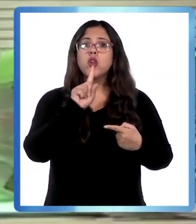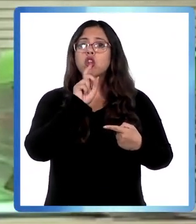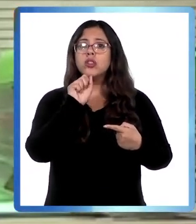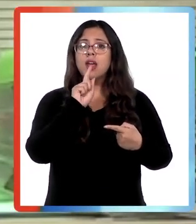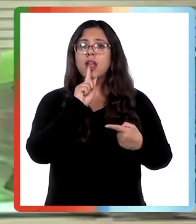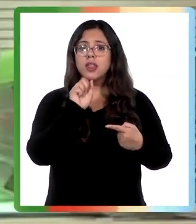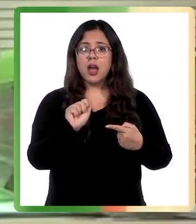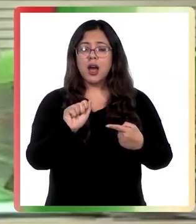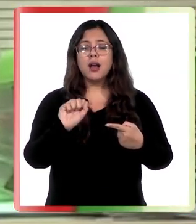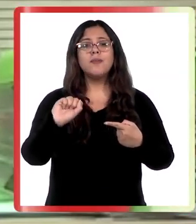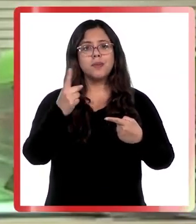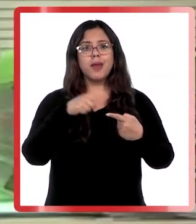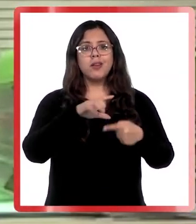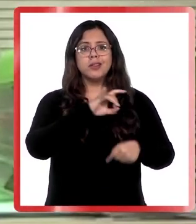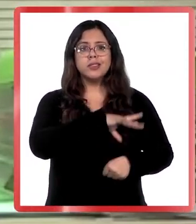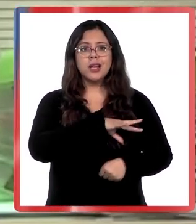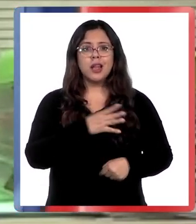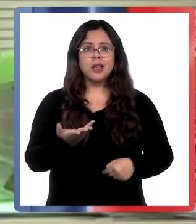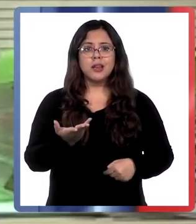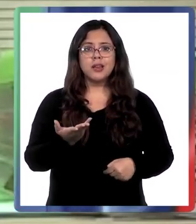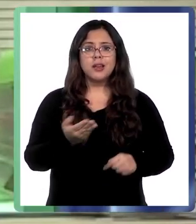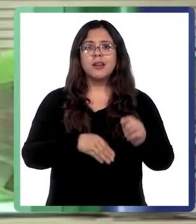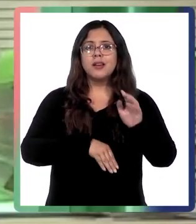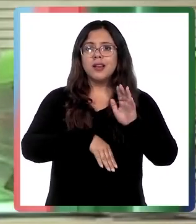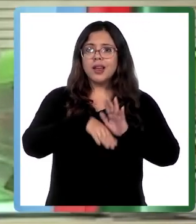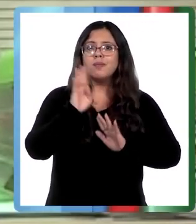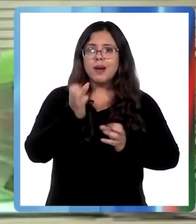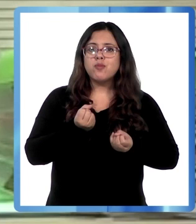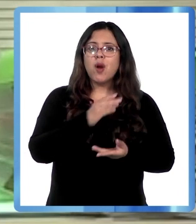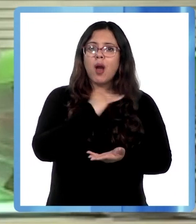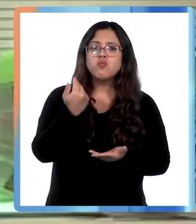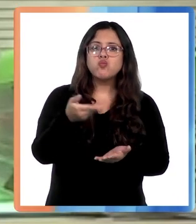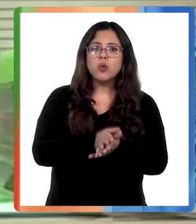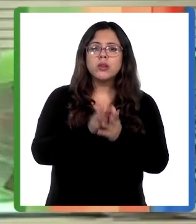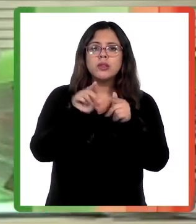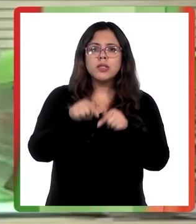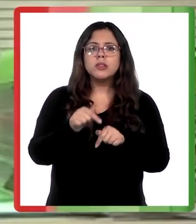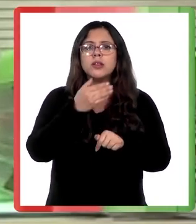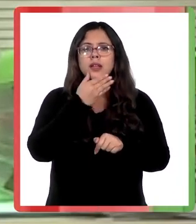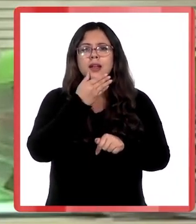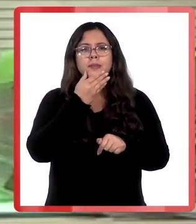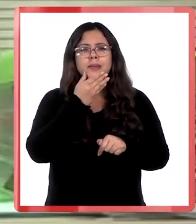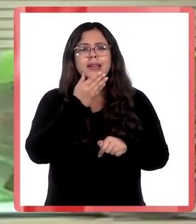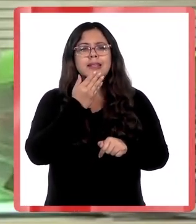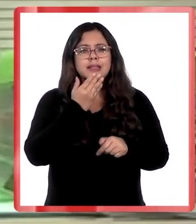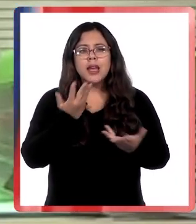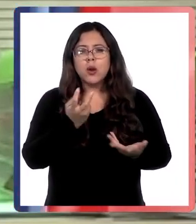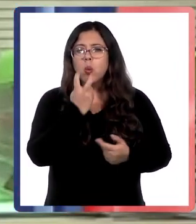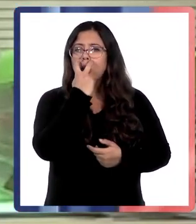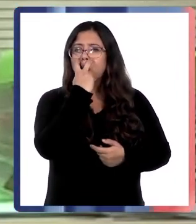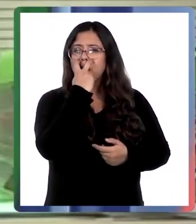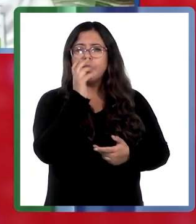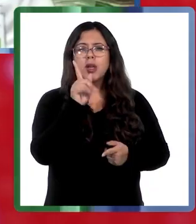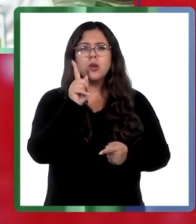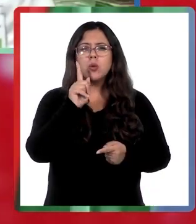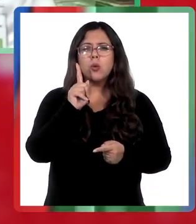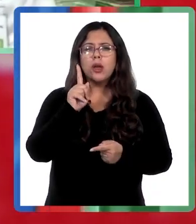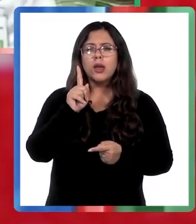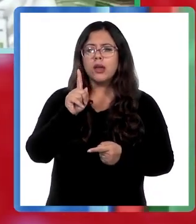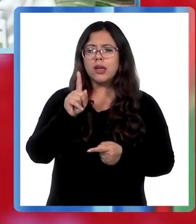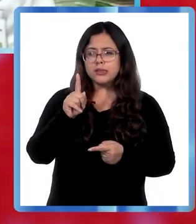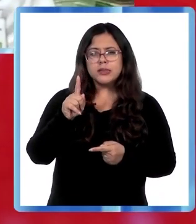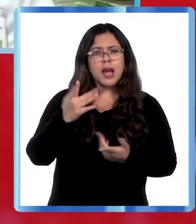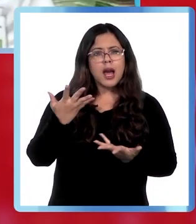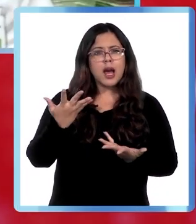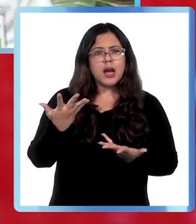próstata es el primero en Chile, el que más mata. Y eso es un poco una curiosidad porque no es tan importante en